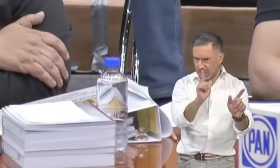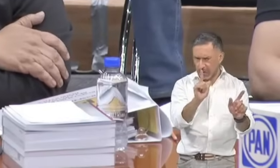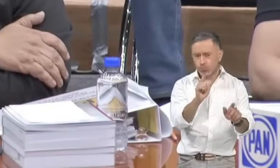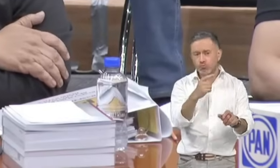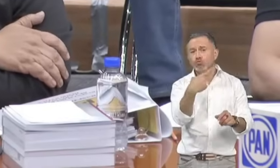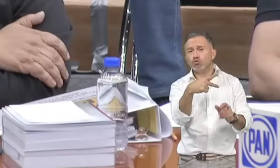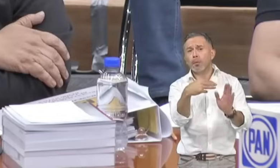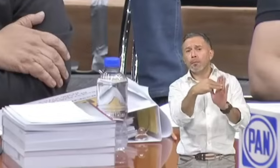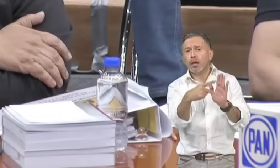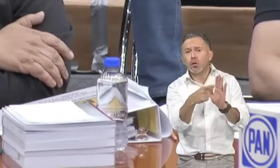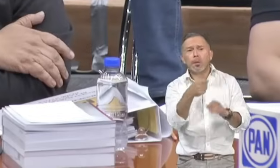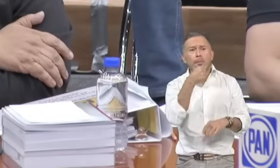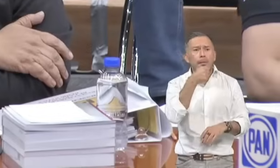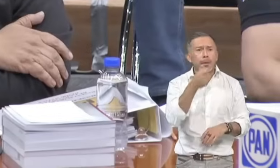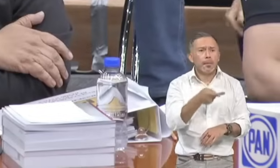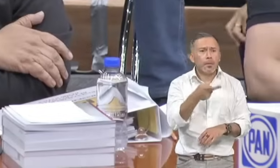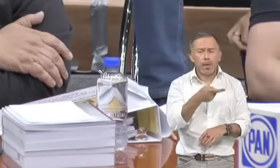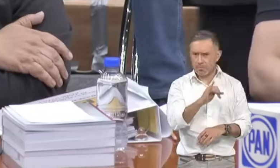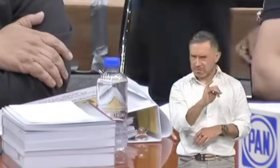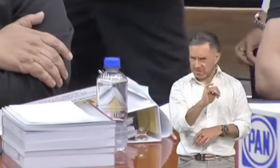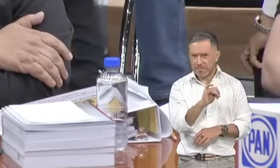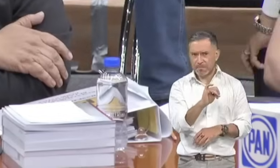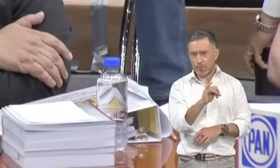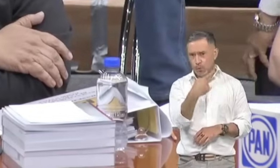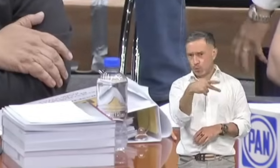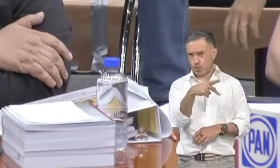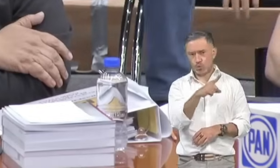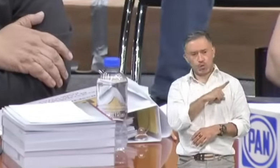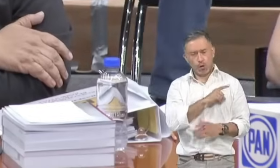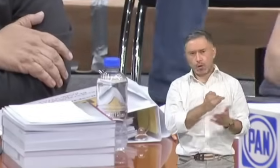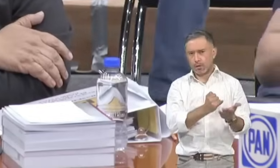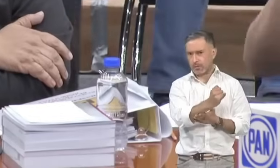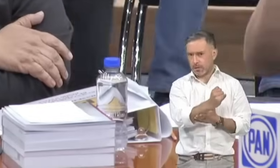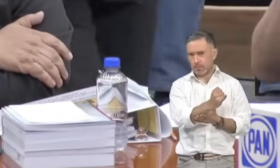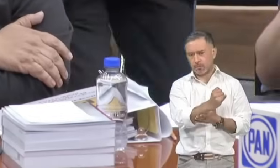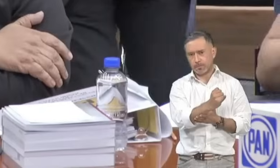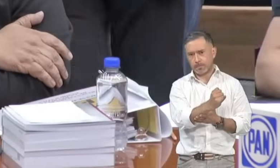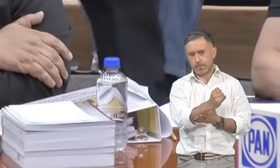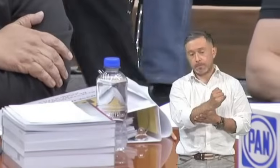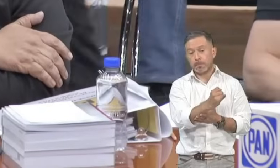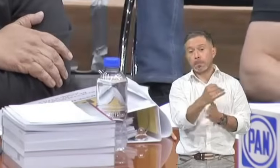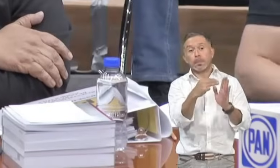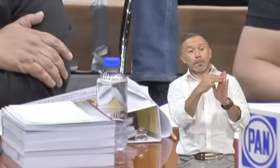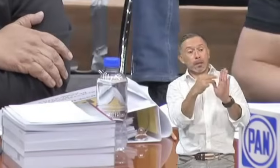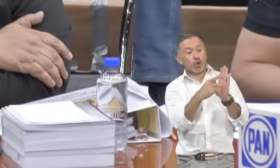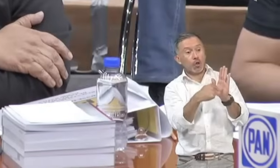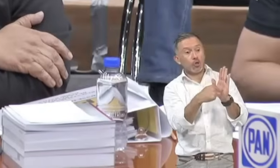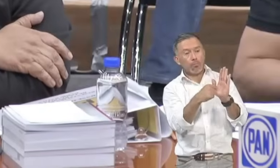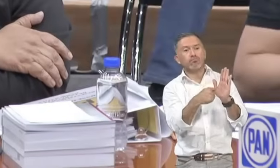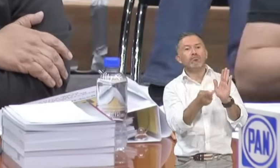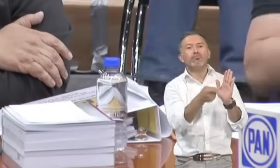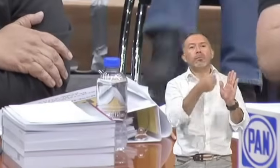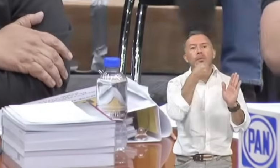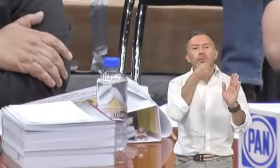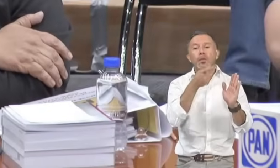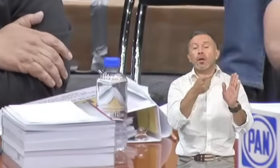metodología con autodeterminación, para que ellos resuelvan en base a su metodología. Nadie se castiga